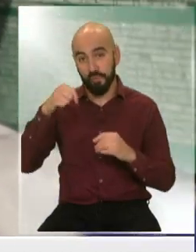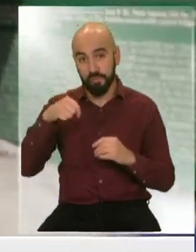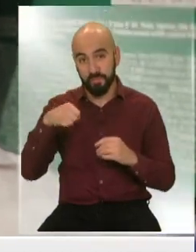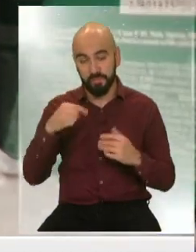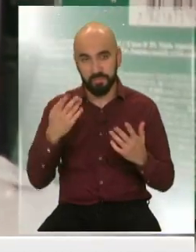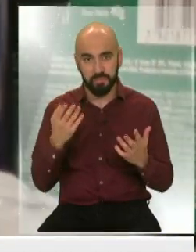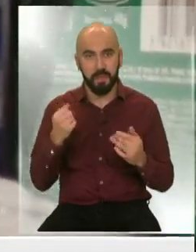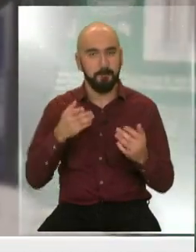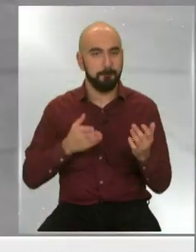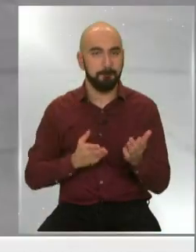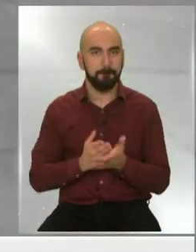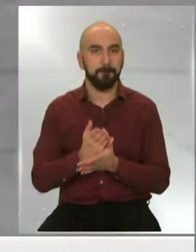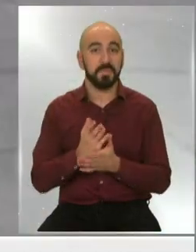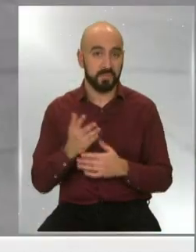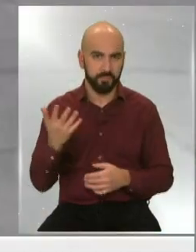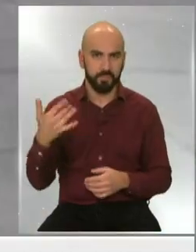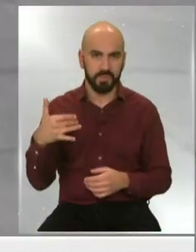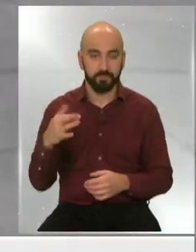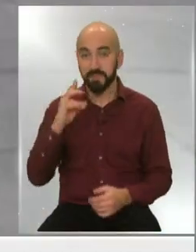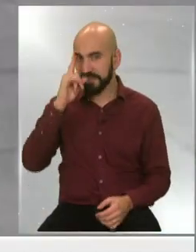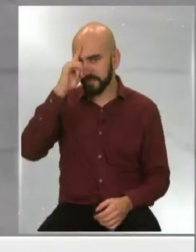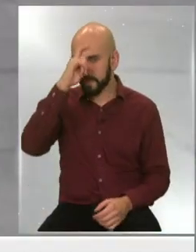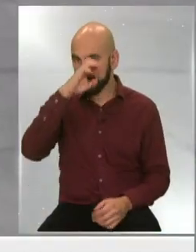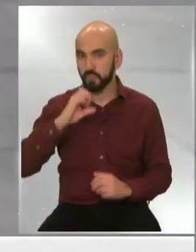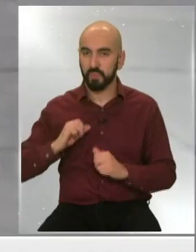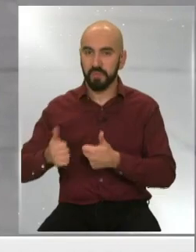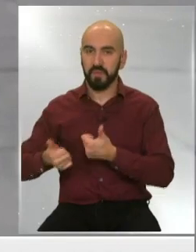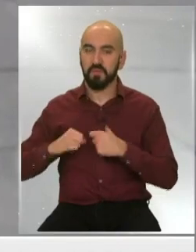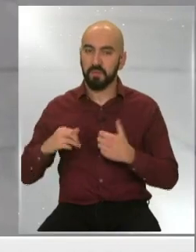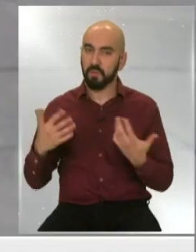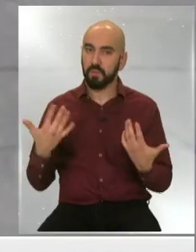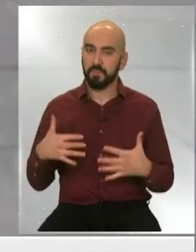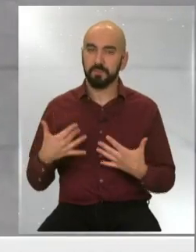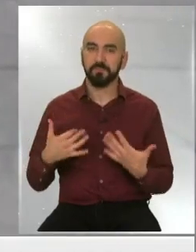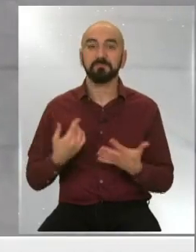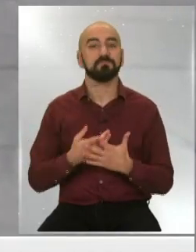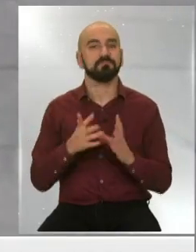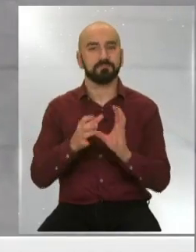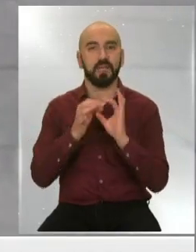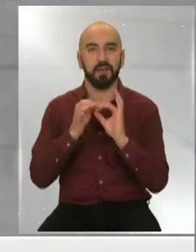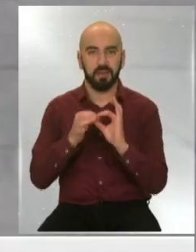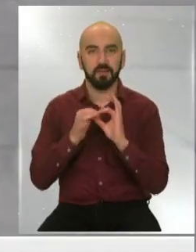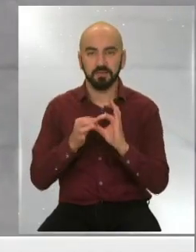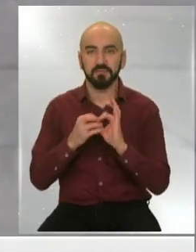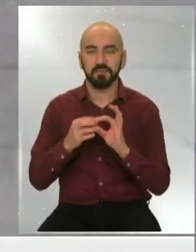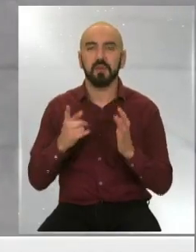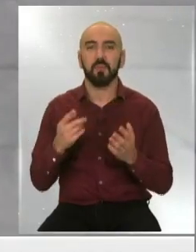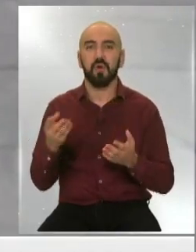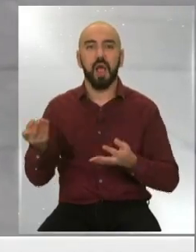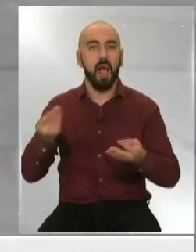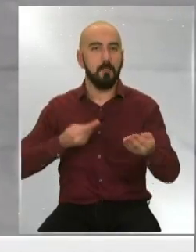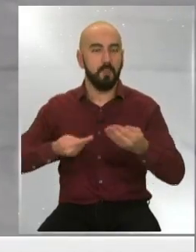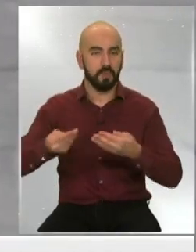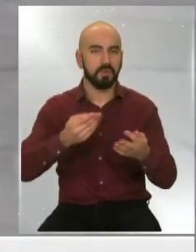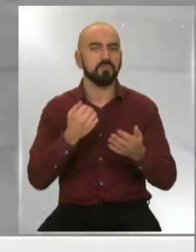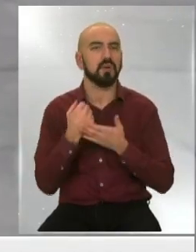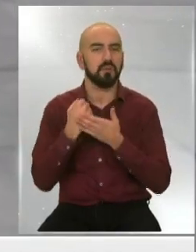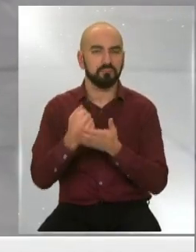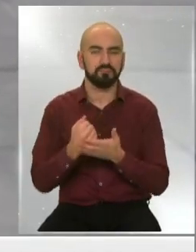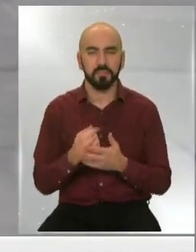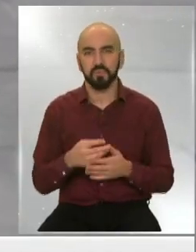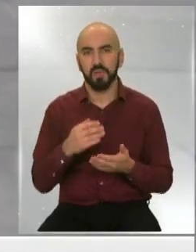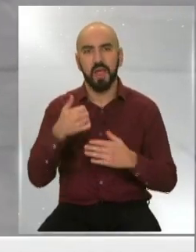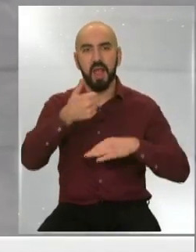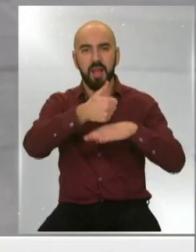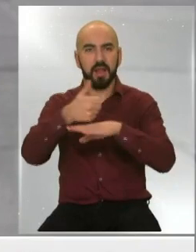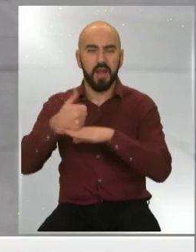es muy importante, es muy difícil, es un desafío enorme, que se agradece el aporte de los alcaldes, de sus equipos,